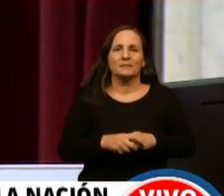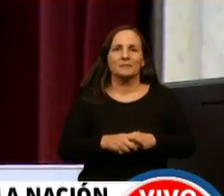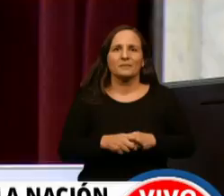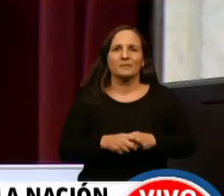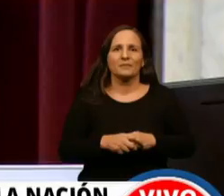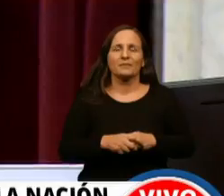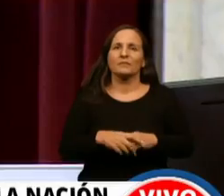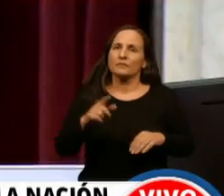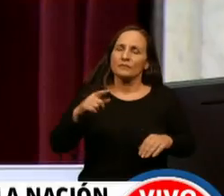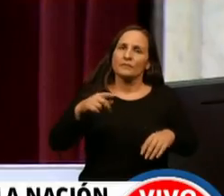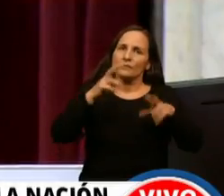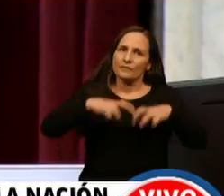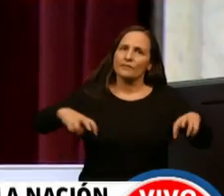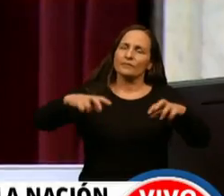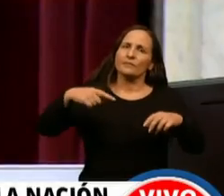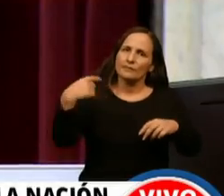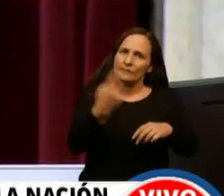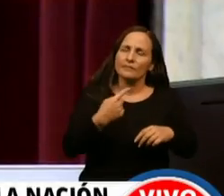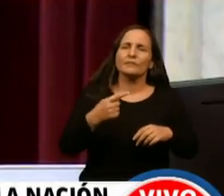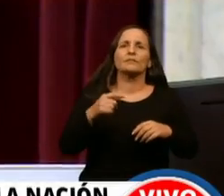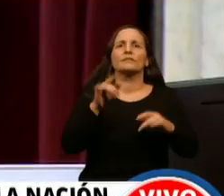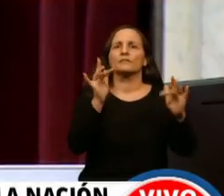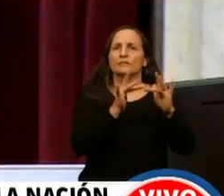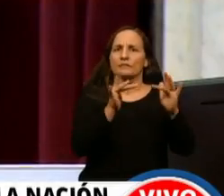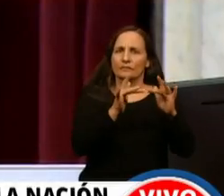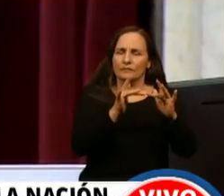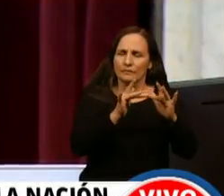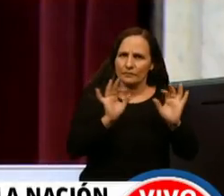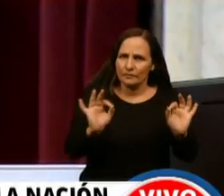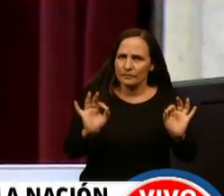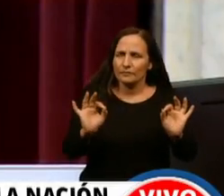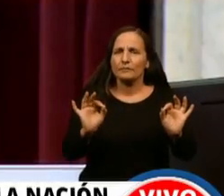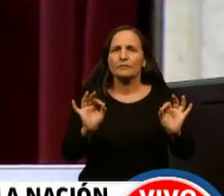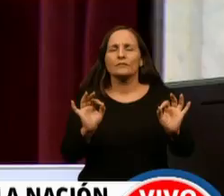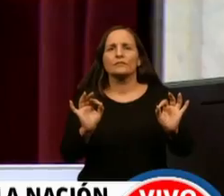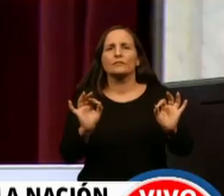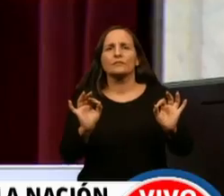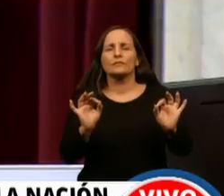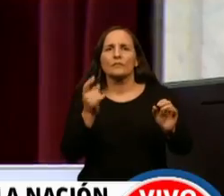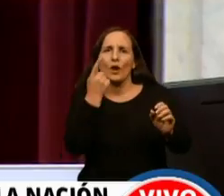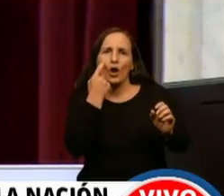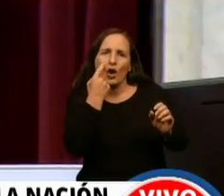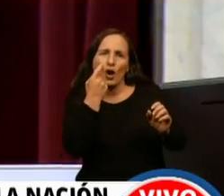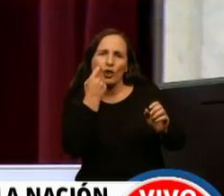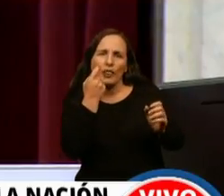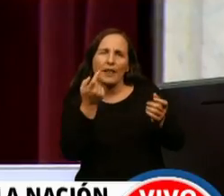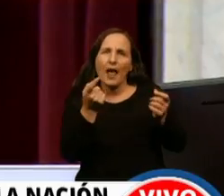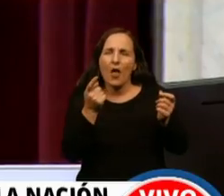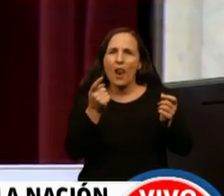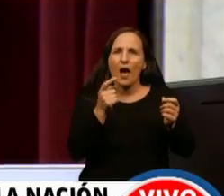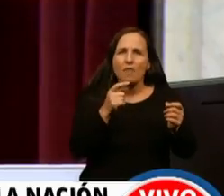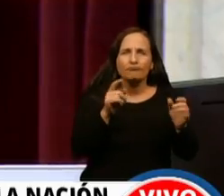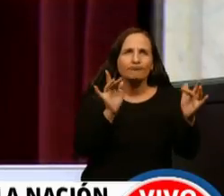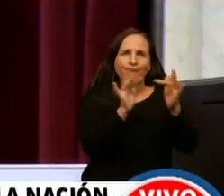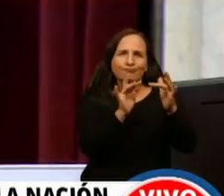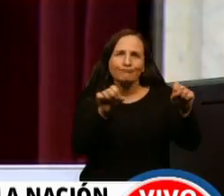si toman asiento se lo vean controlan estar rodeados